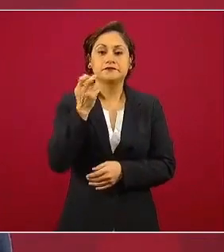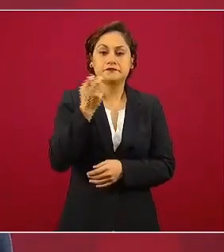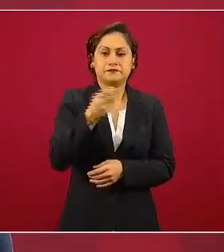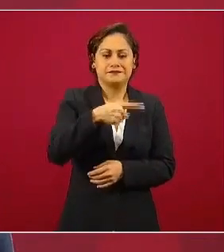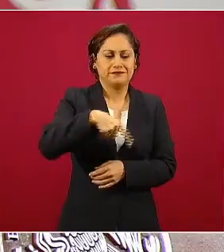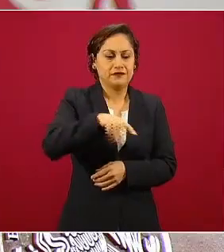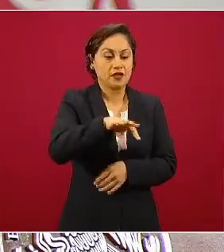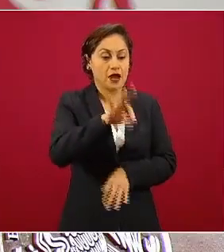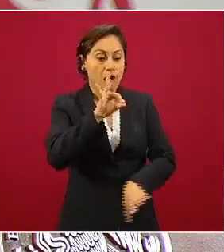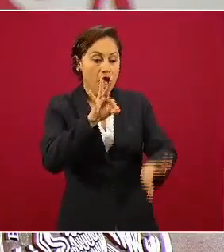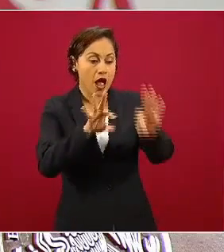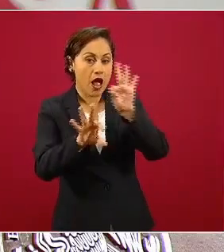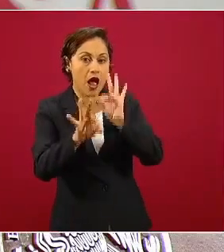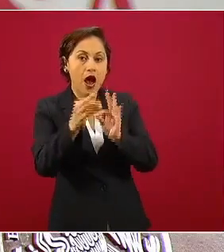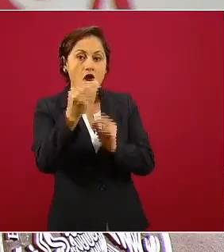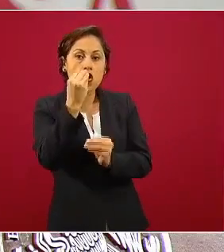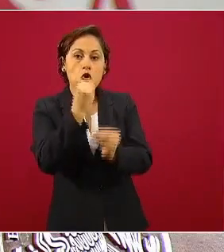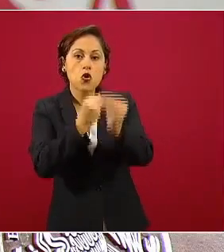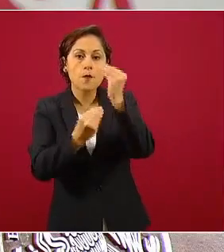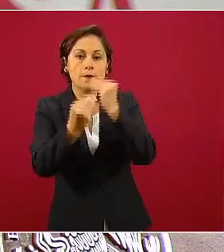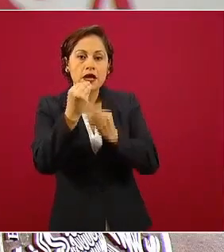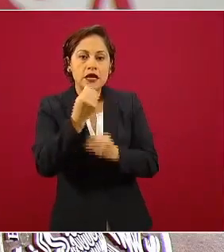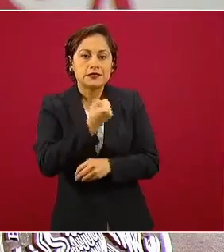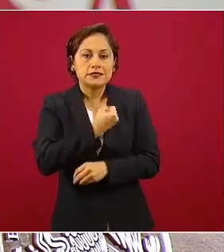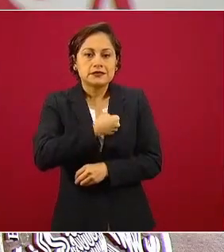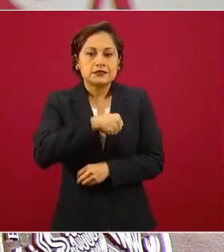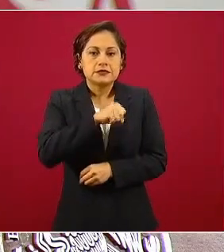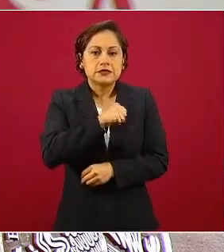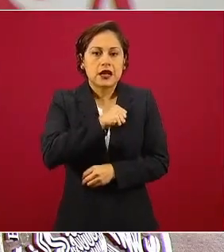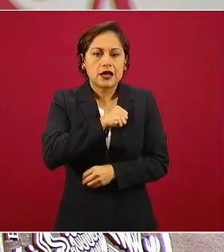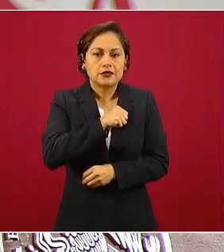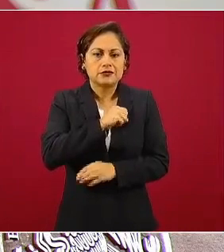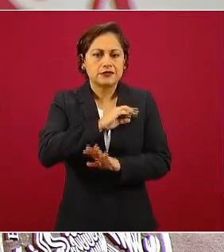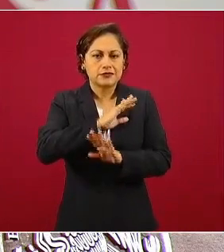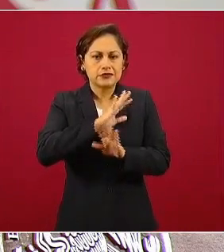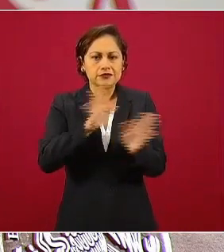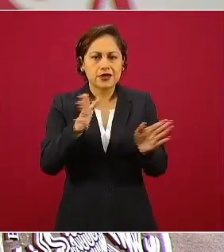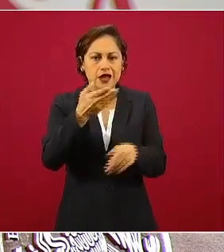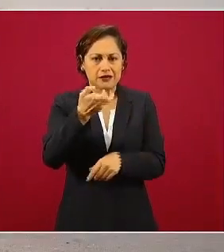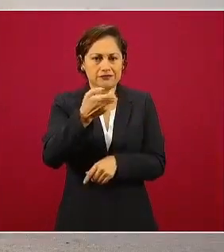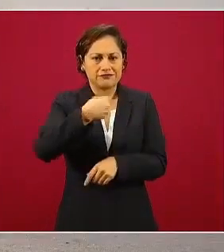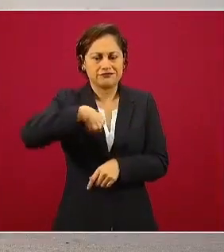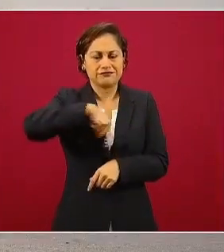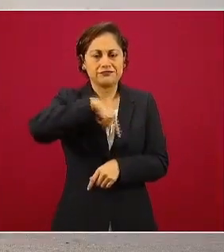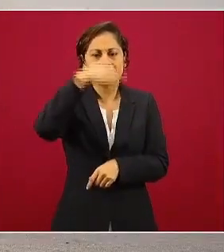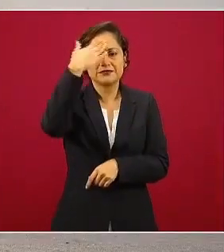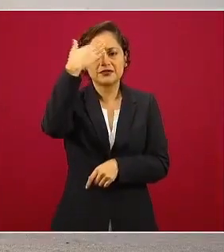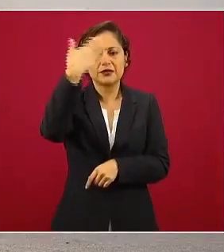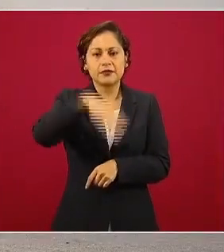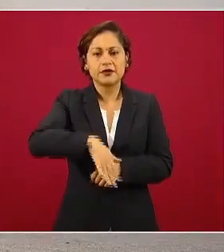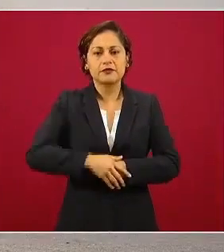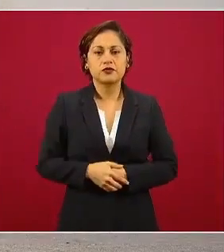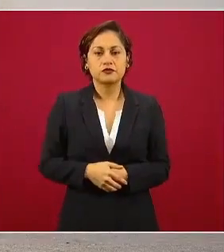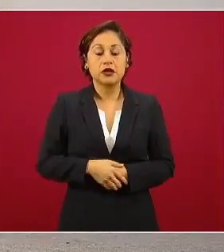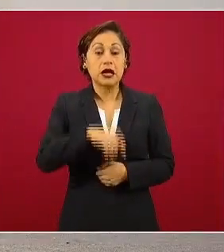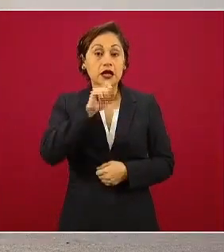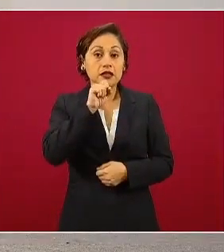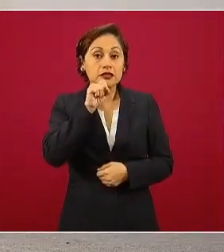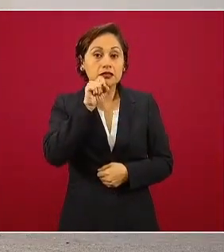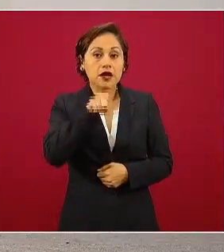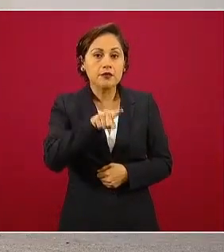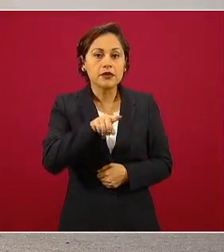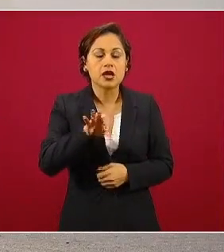sanos. Entonces, el ejercicio